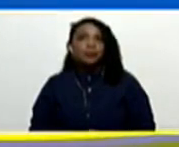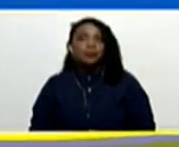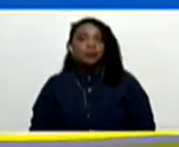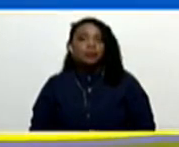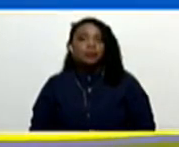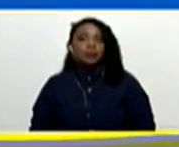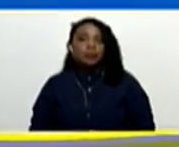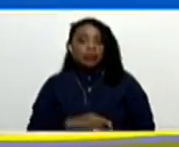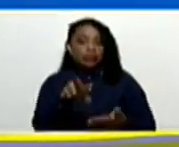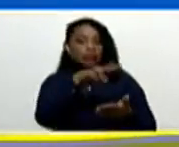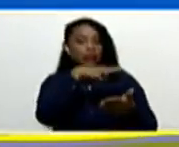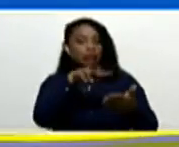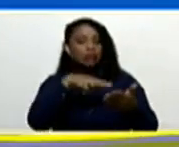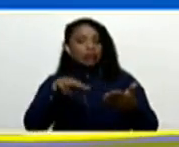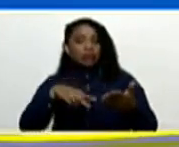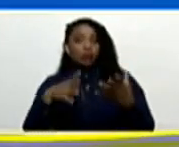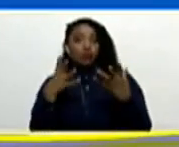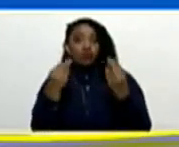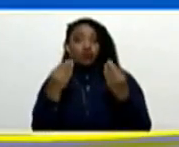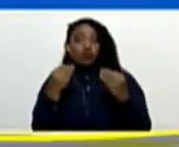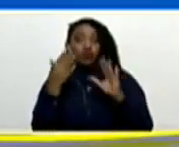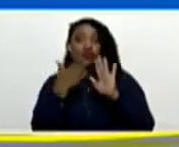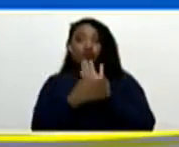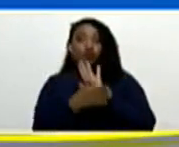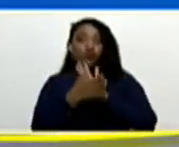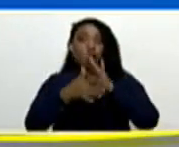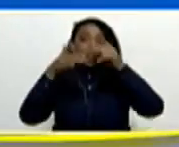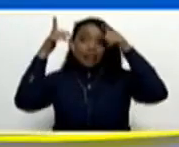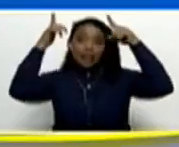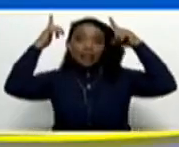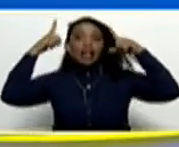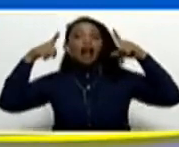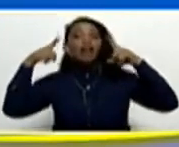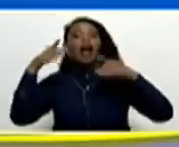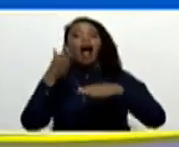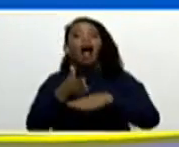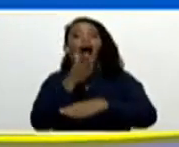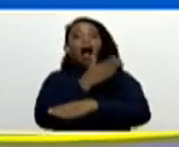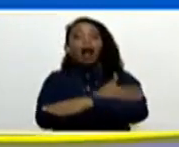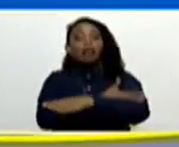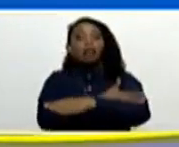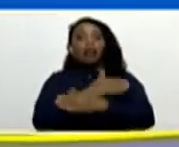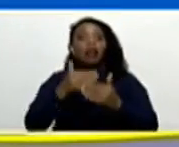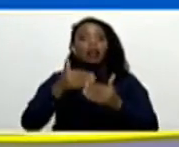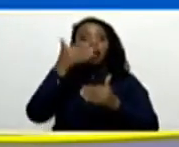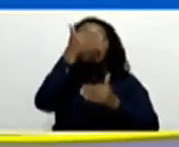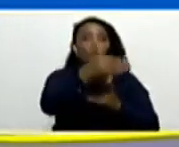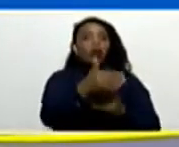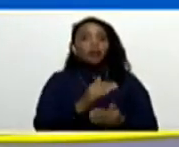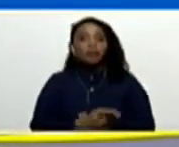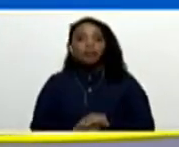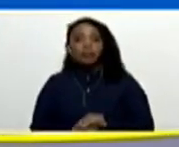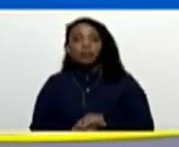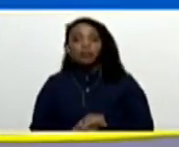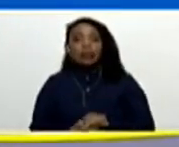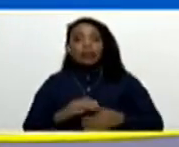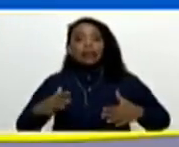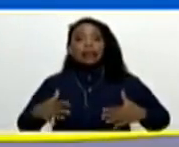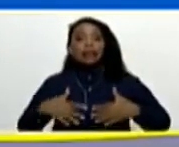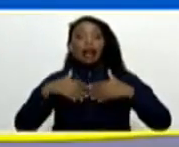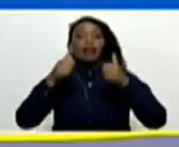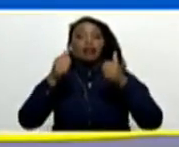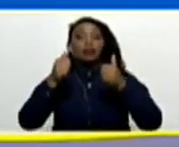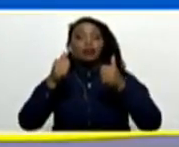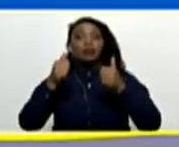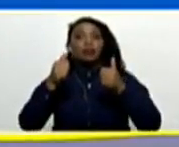Hemos leído tanto del comandante Chávez, antes y después, y el rescate, creo yo,